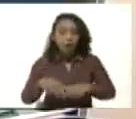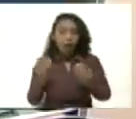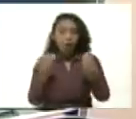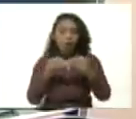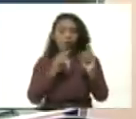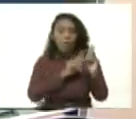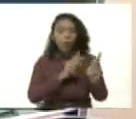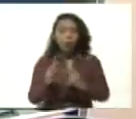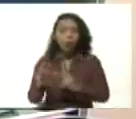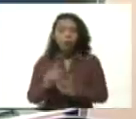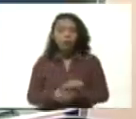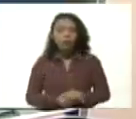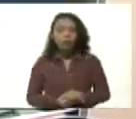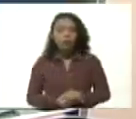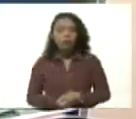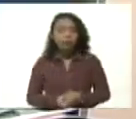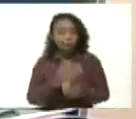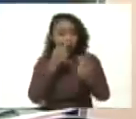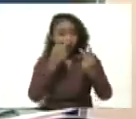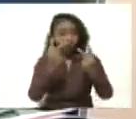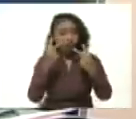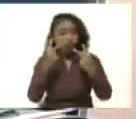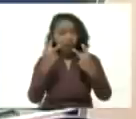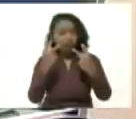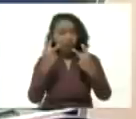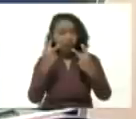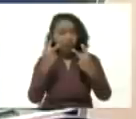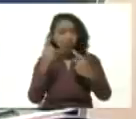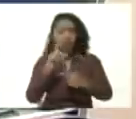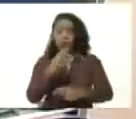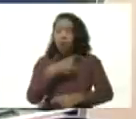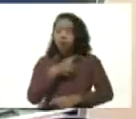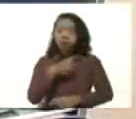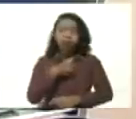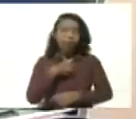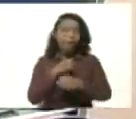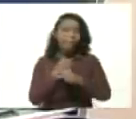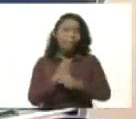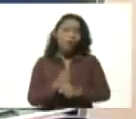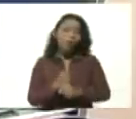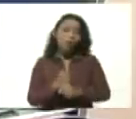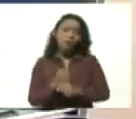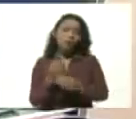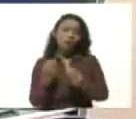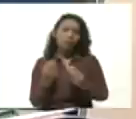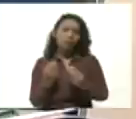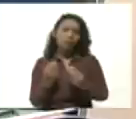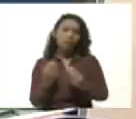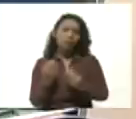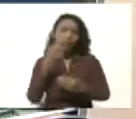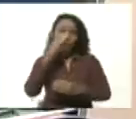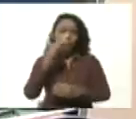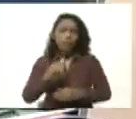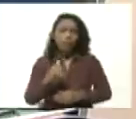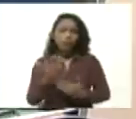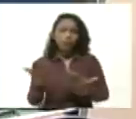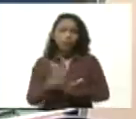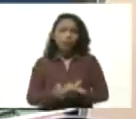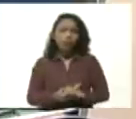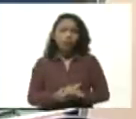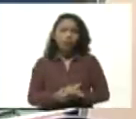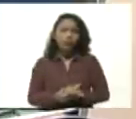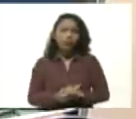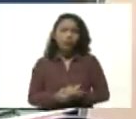organizada. Y fíjese, antes que no podríamos esperar mucho menos de lo